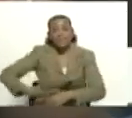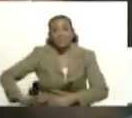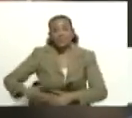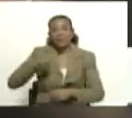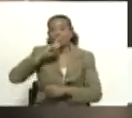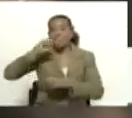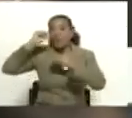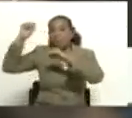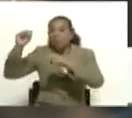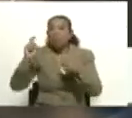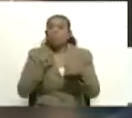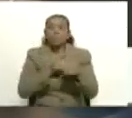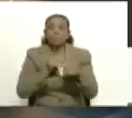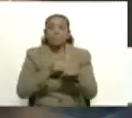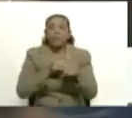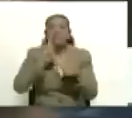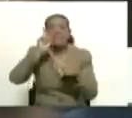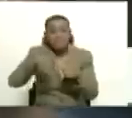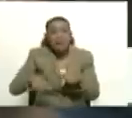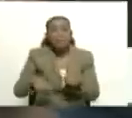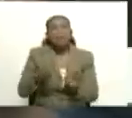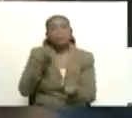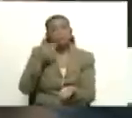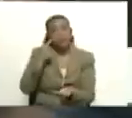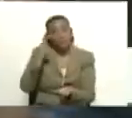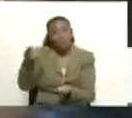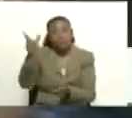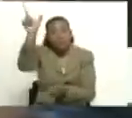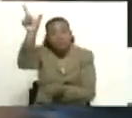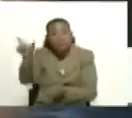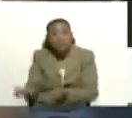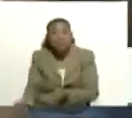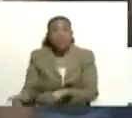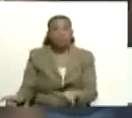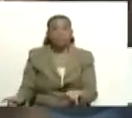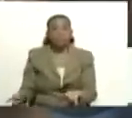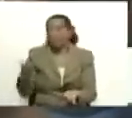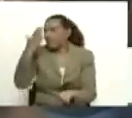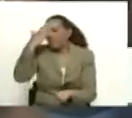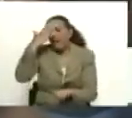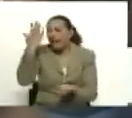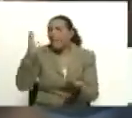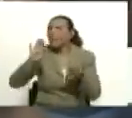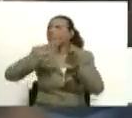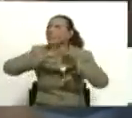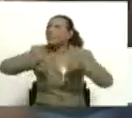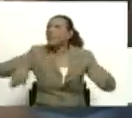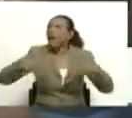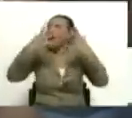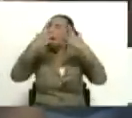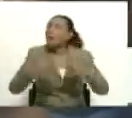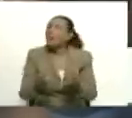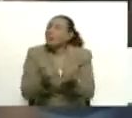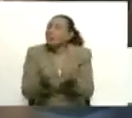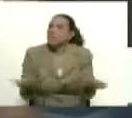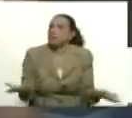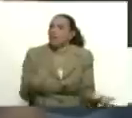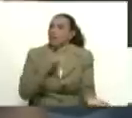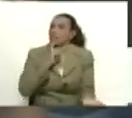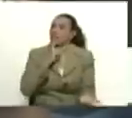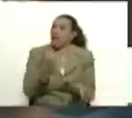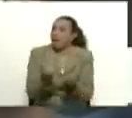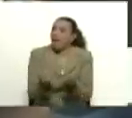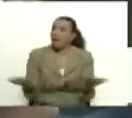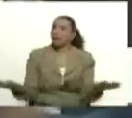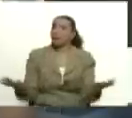Maduro, a quien también hemos señalado que no ha sabido administrar bien los recursos del